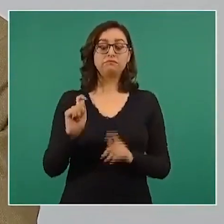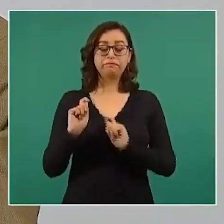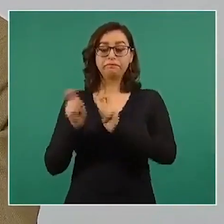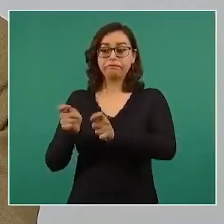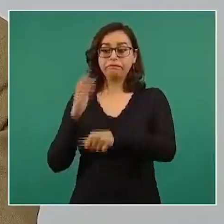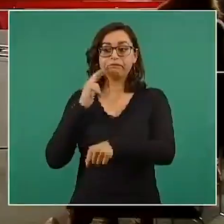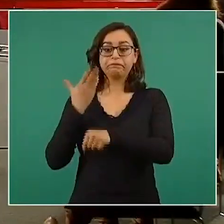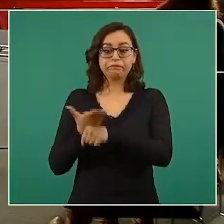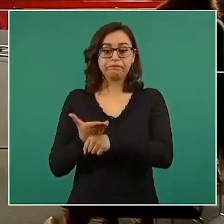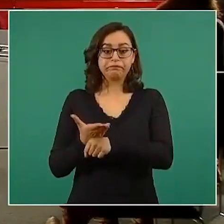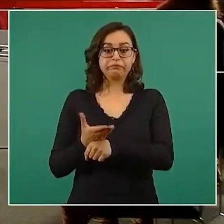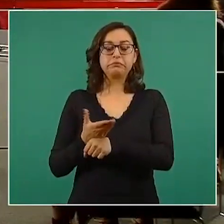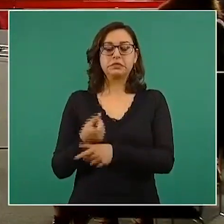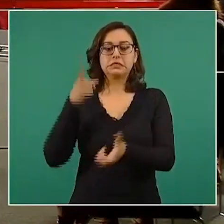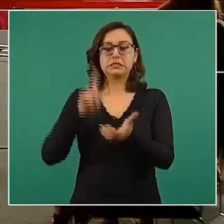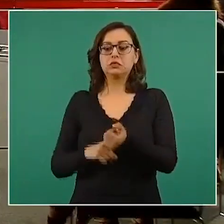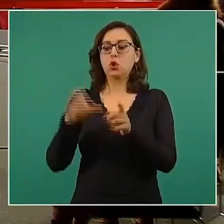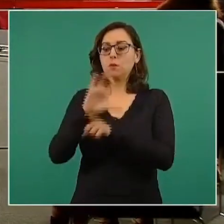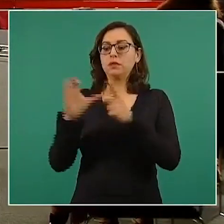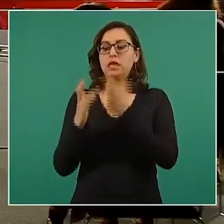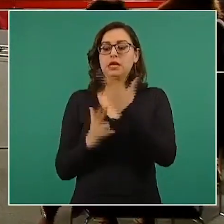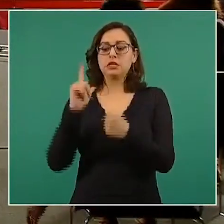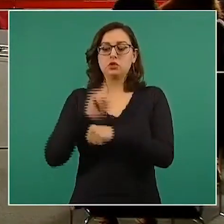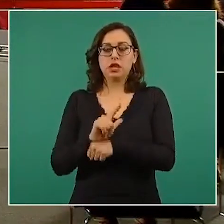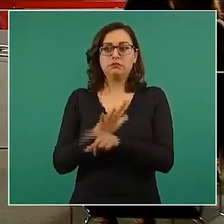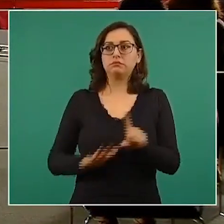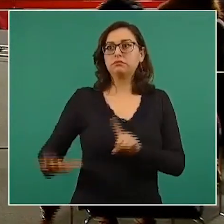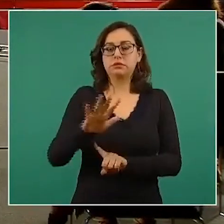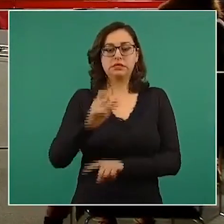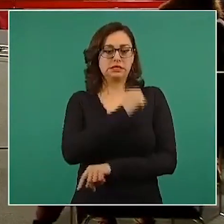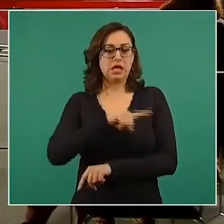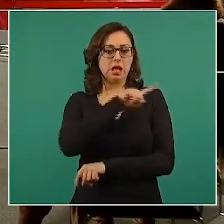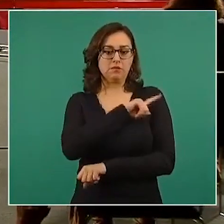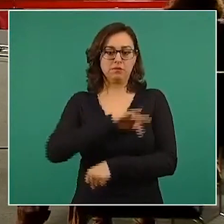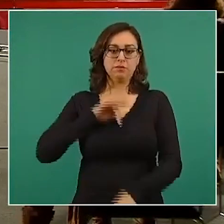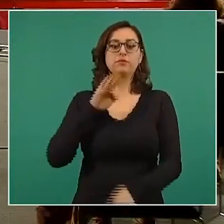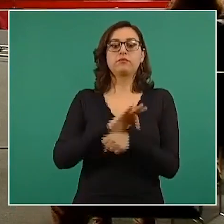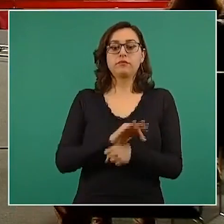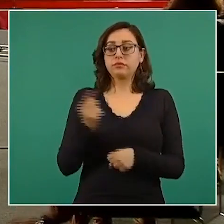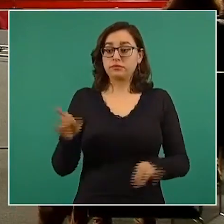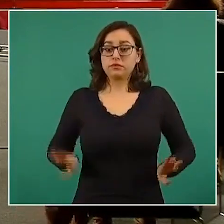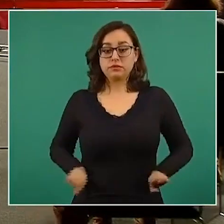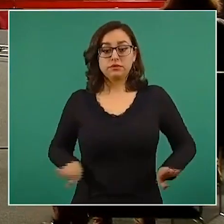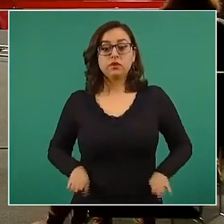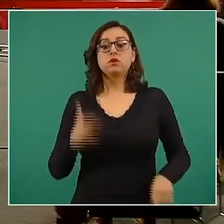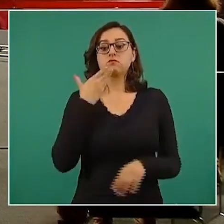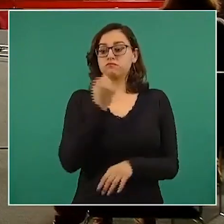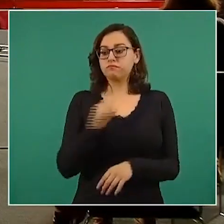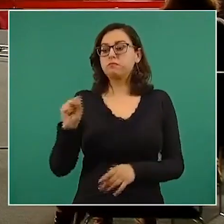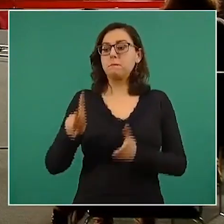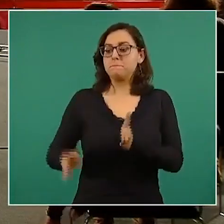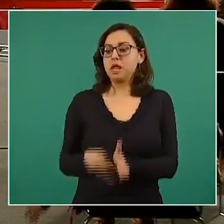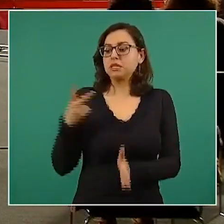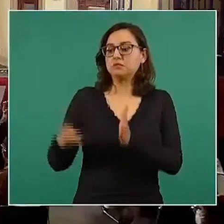primordial como secretario técnico del Comité Nacional para la Seguridad en Salud, y en función de esa capacidad es que ha realizado un sinnúmero